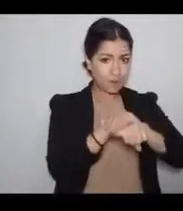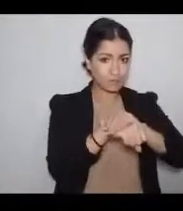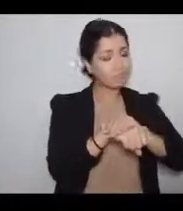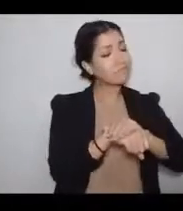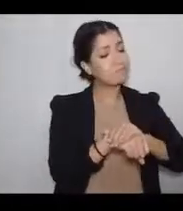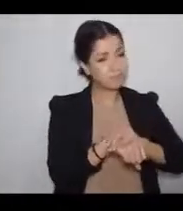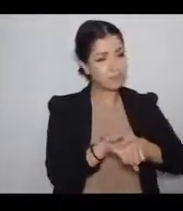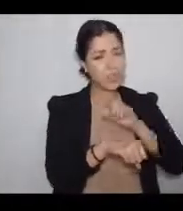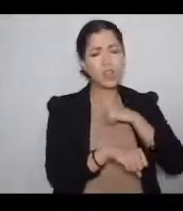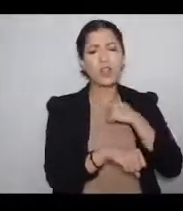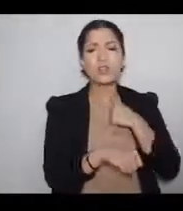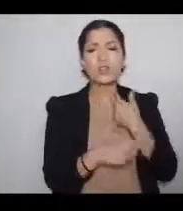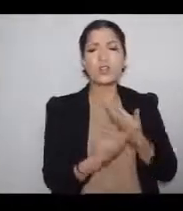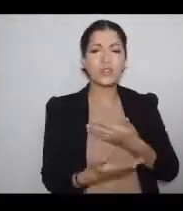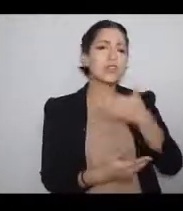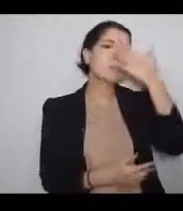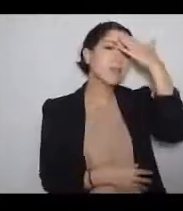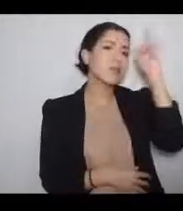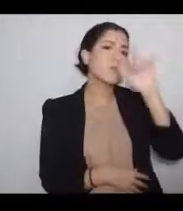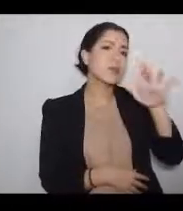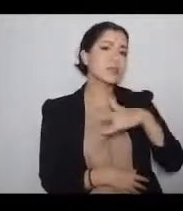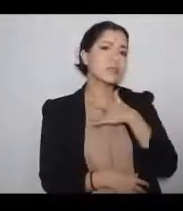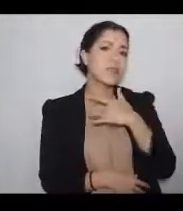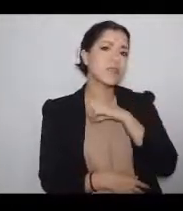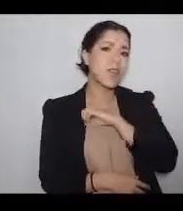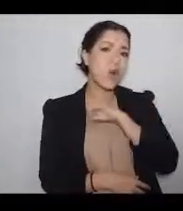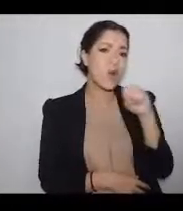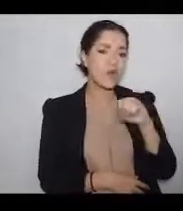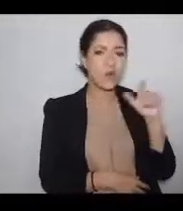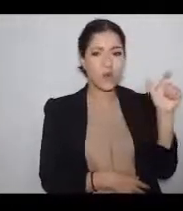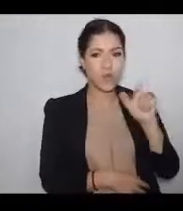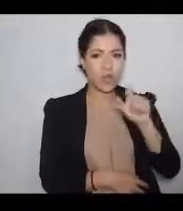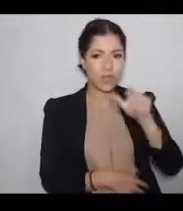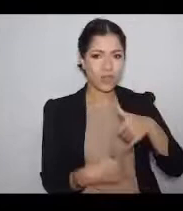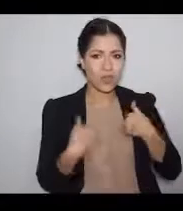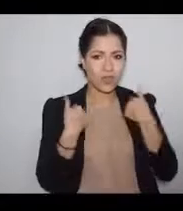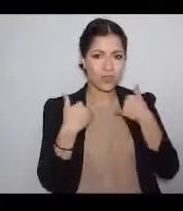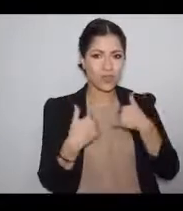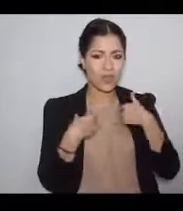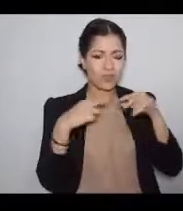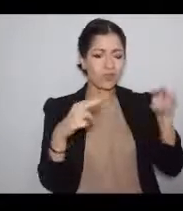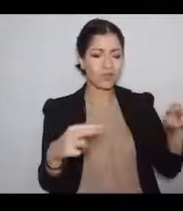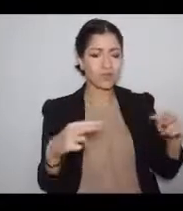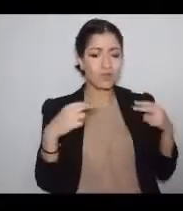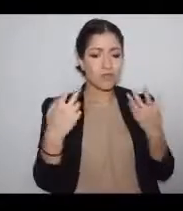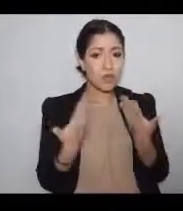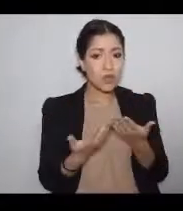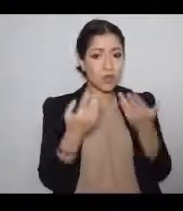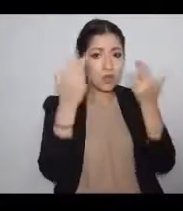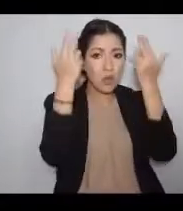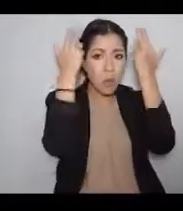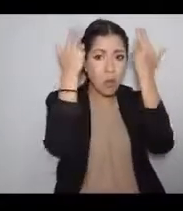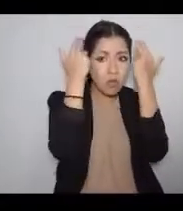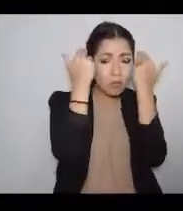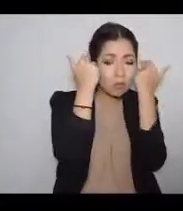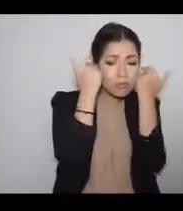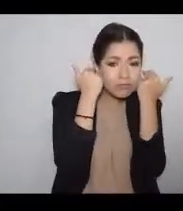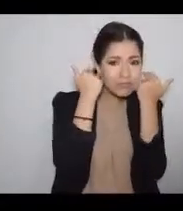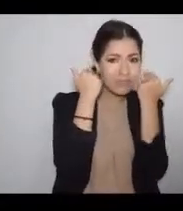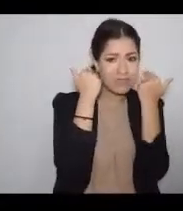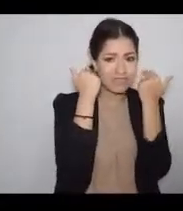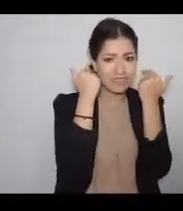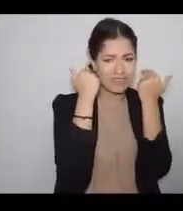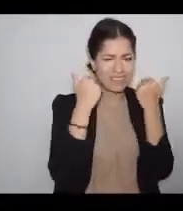Tengo un detector de odio. Distingo cuando los jóvenes actores me ven con ojos de cachorrito que no ha sido